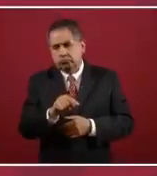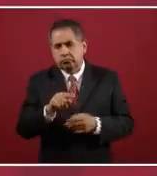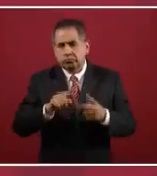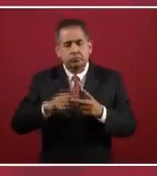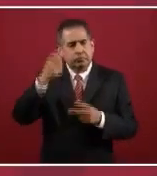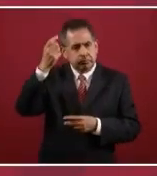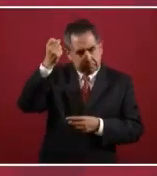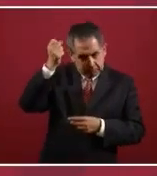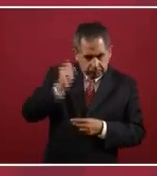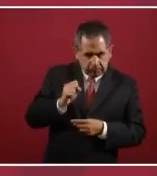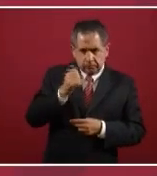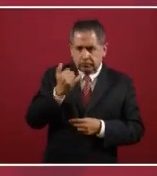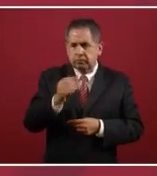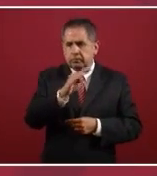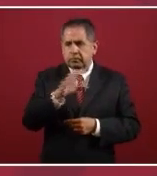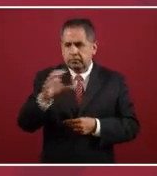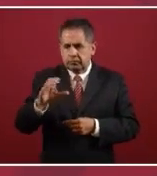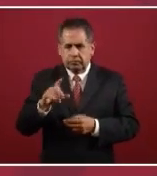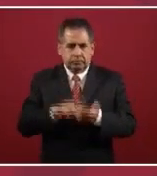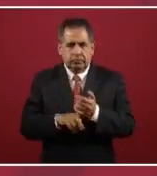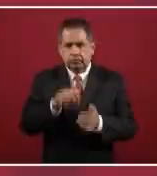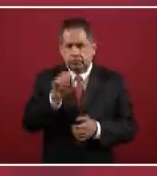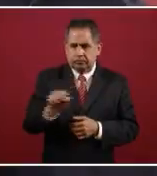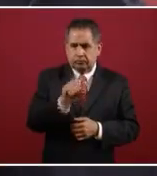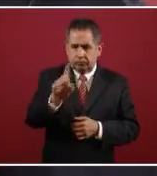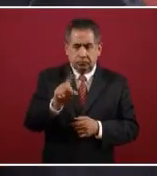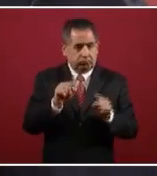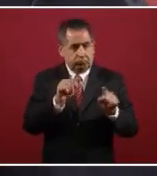Baja California el fin de semana.